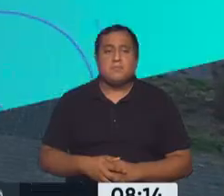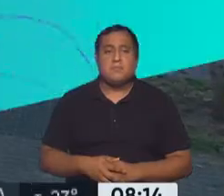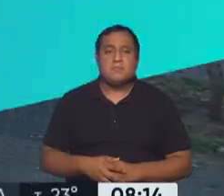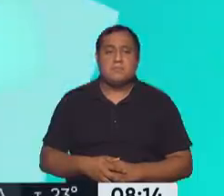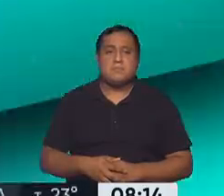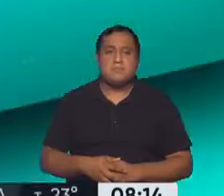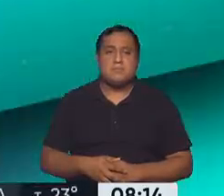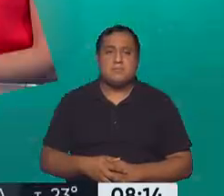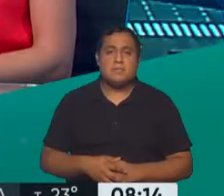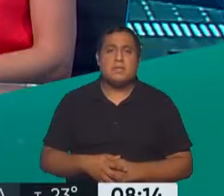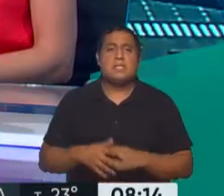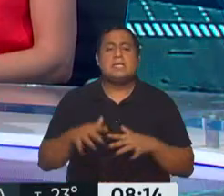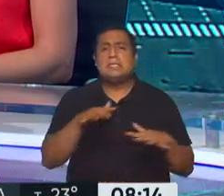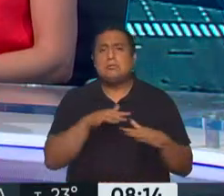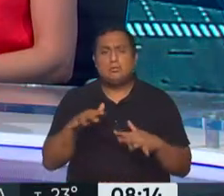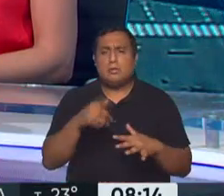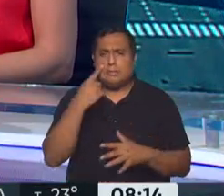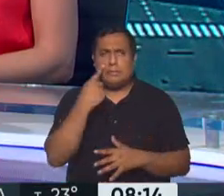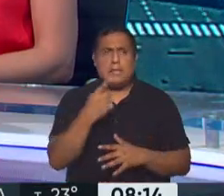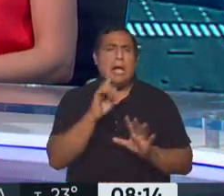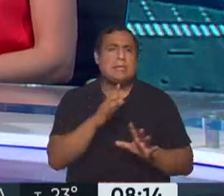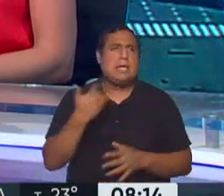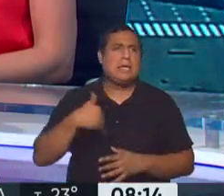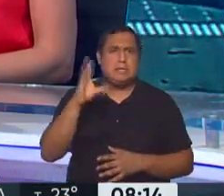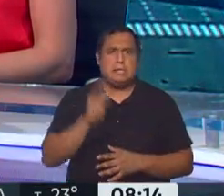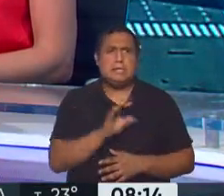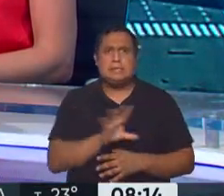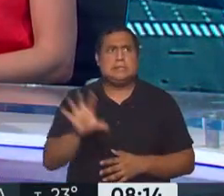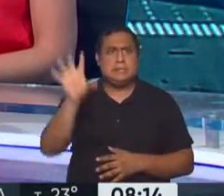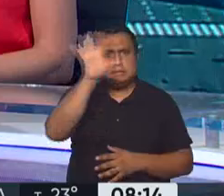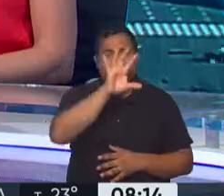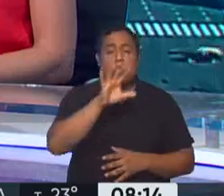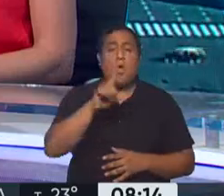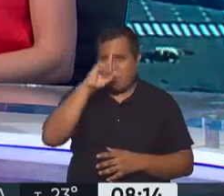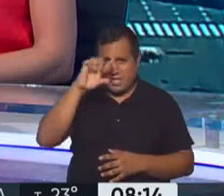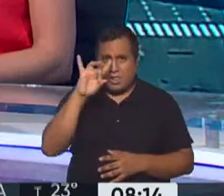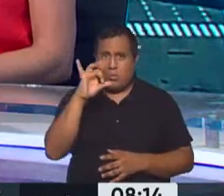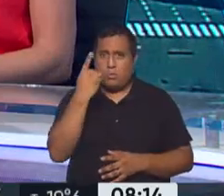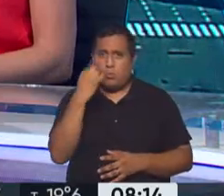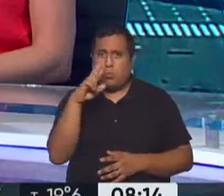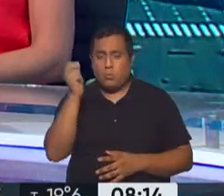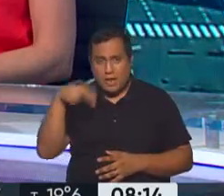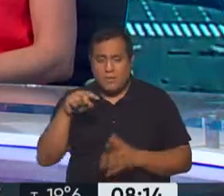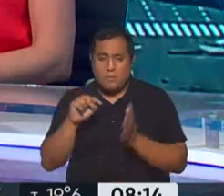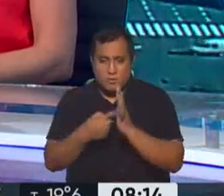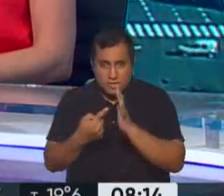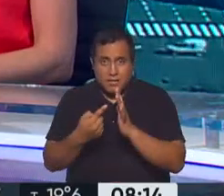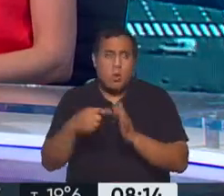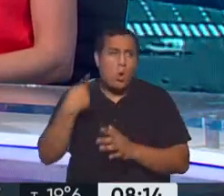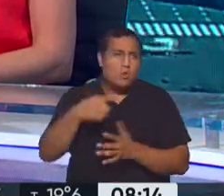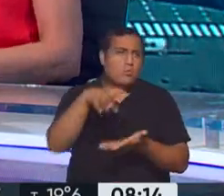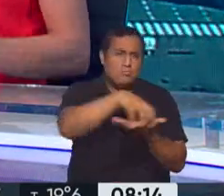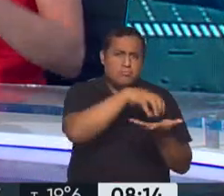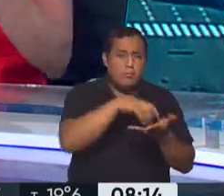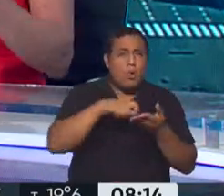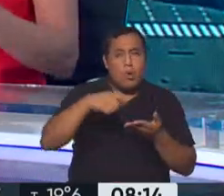pero una situación y una imagen que se repite en todo el país no no solamente allí en el duran aquí en la ciudad de Buenos Aires sino en distintos centros de